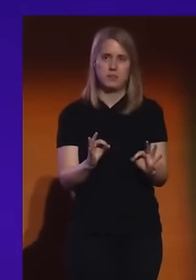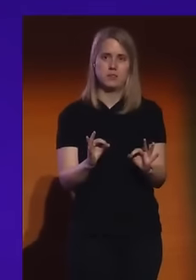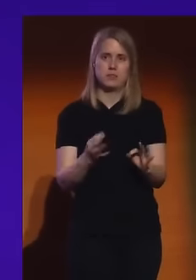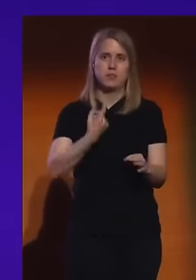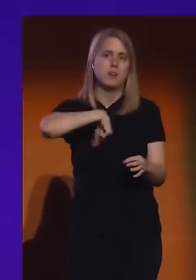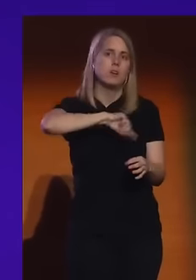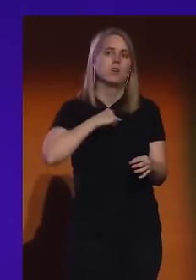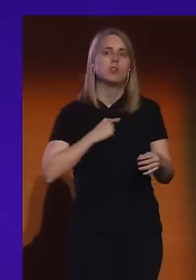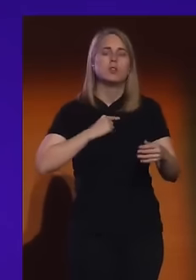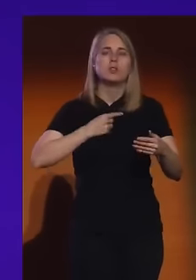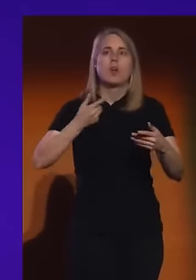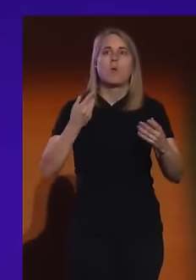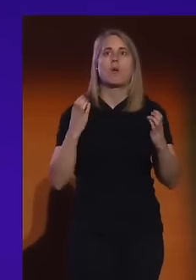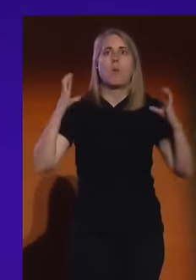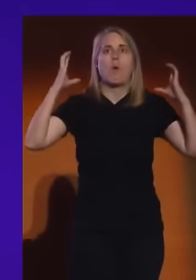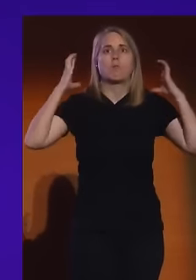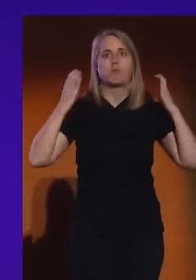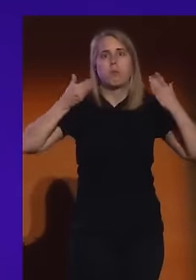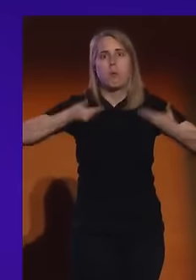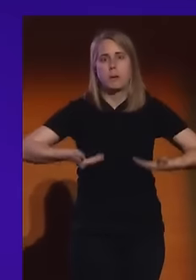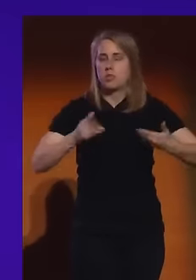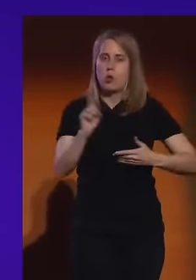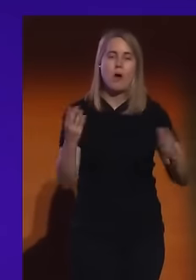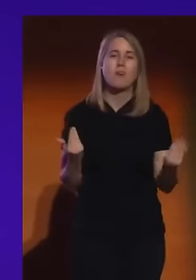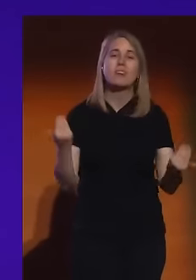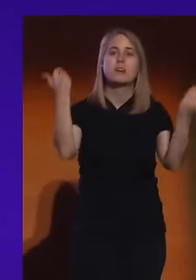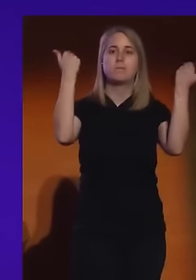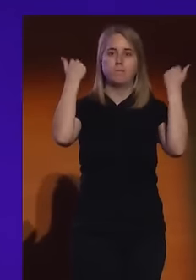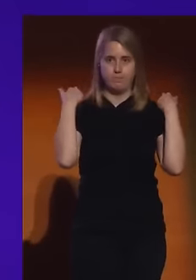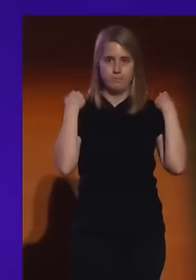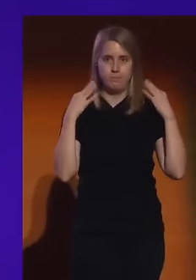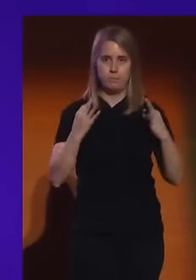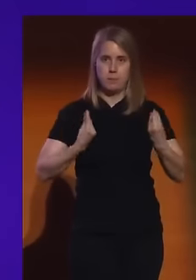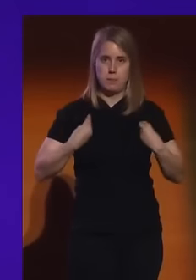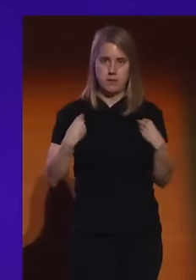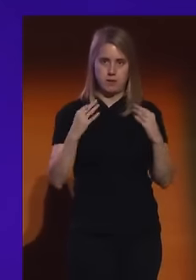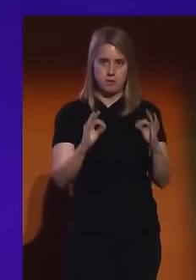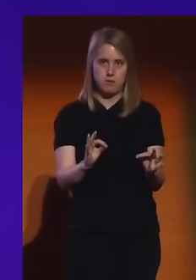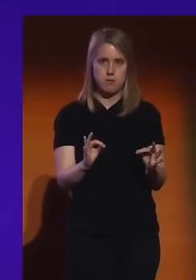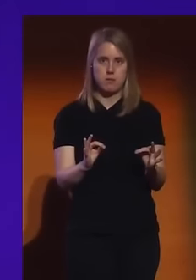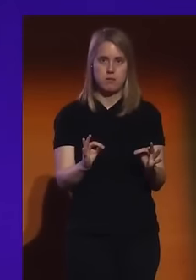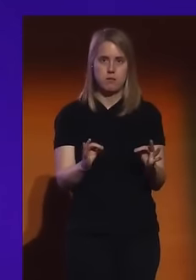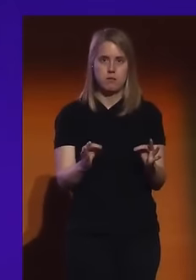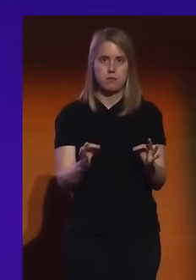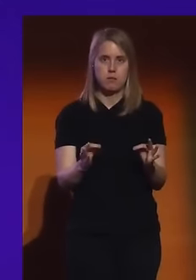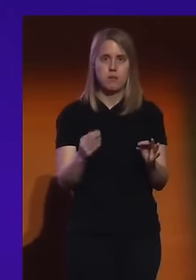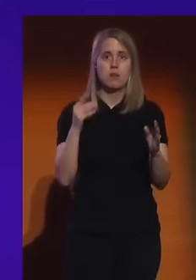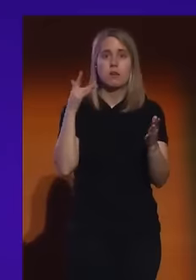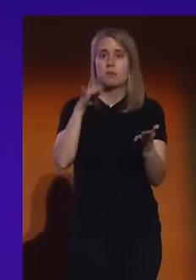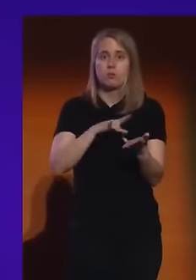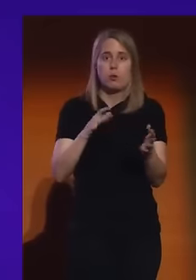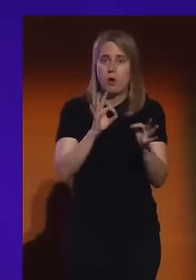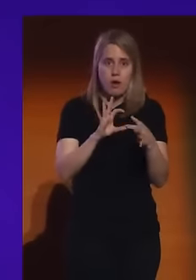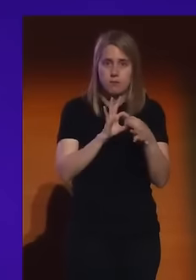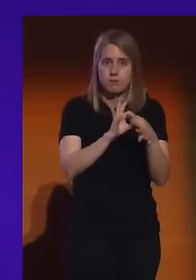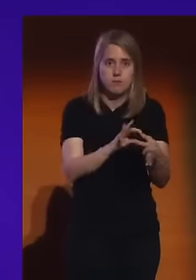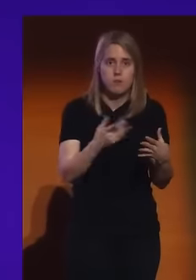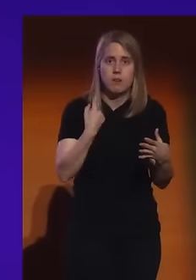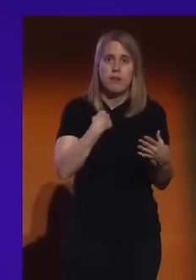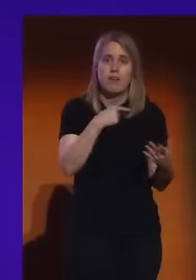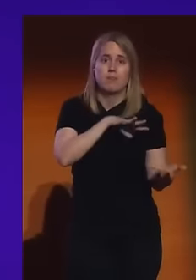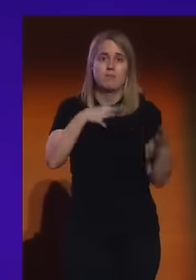ez dugu pisu bezala bitzen ardura bezala bitzen dugu eta horrek erraten gaitu